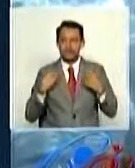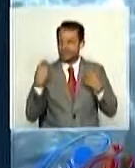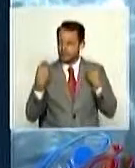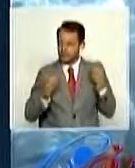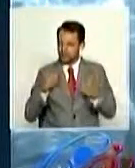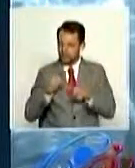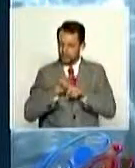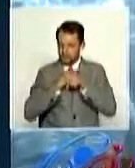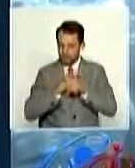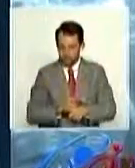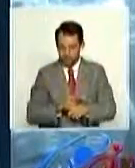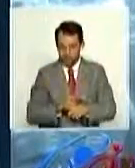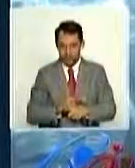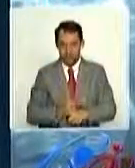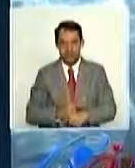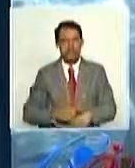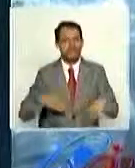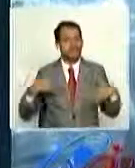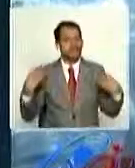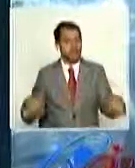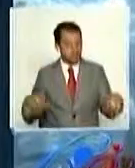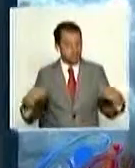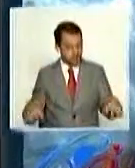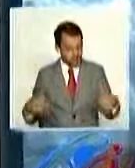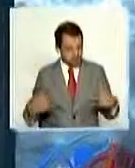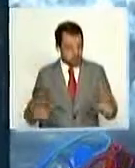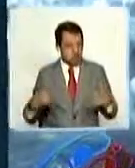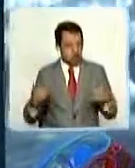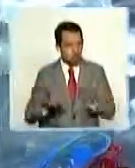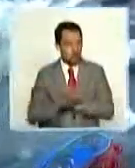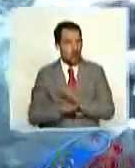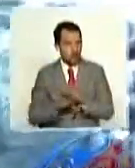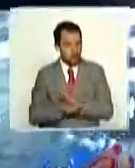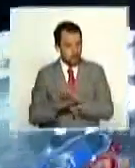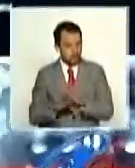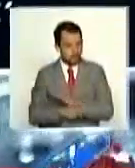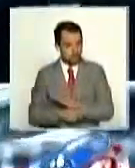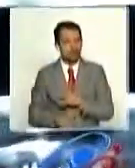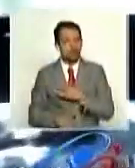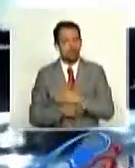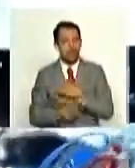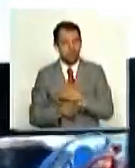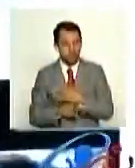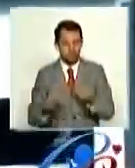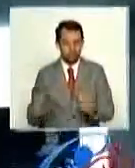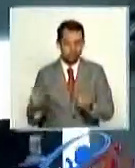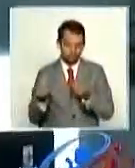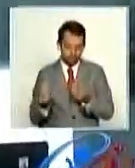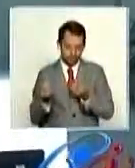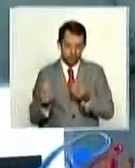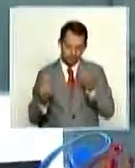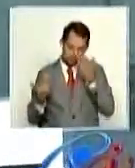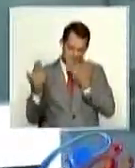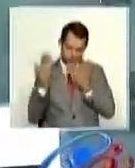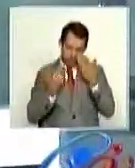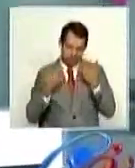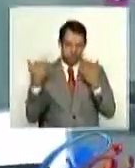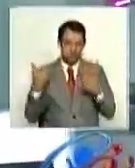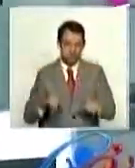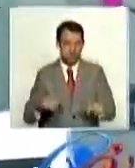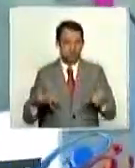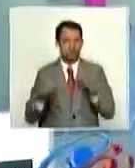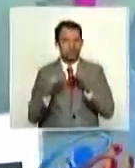un examen muy sencillo que nos da muchos elementos de diagnóstico desde el punto de